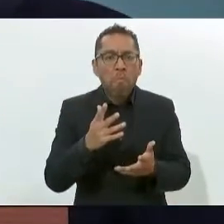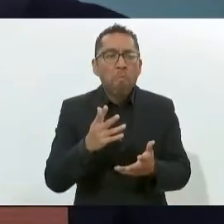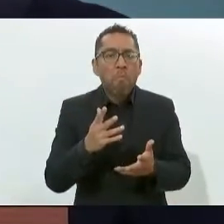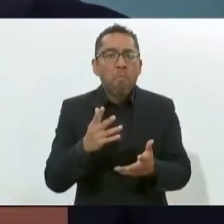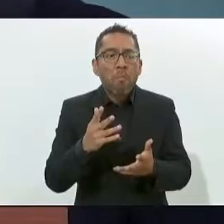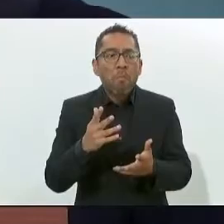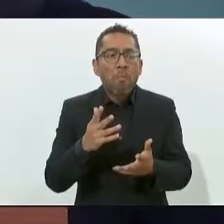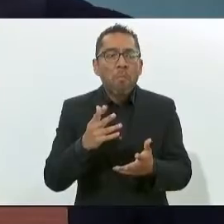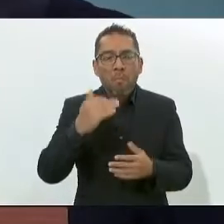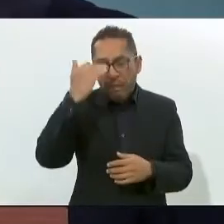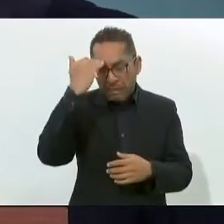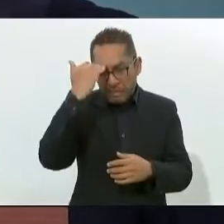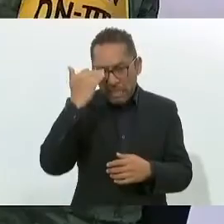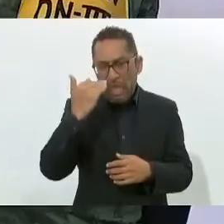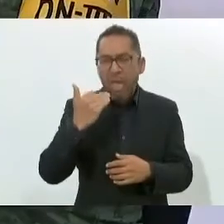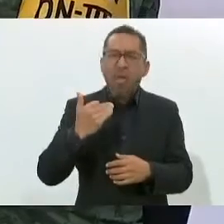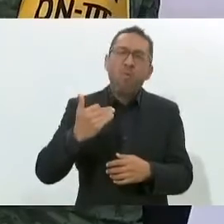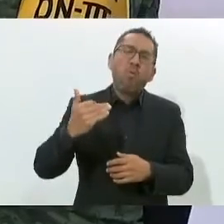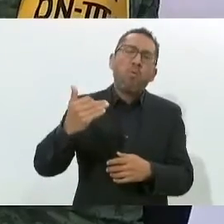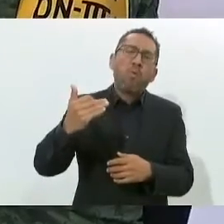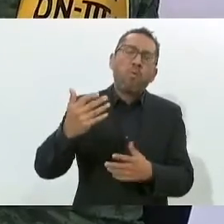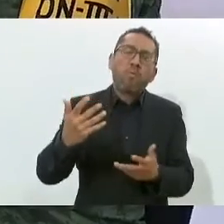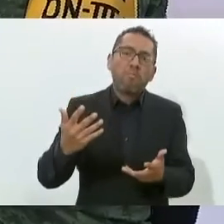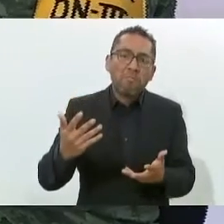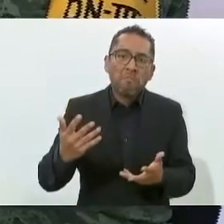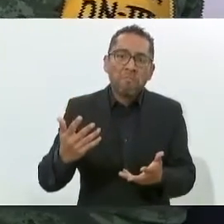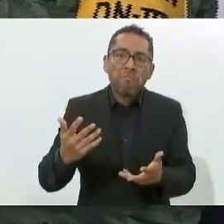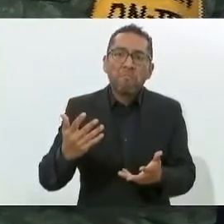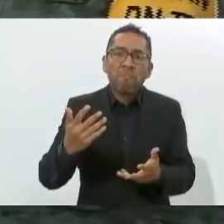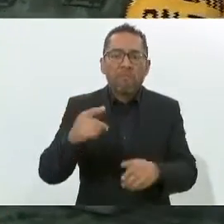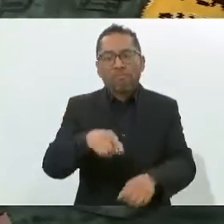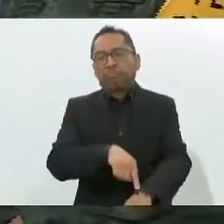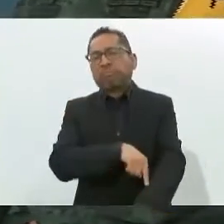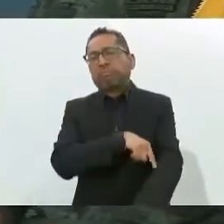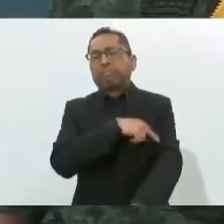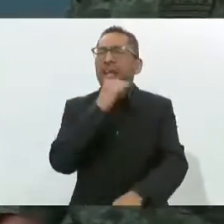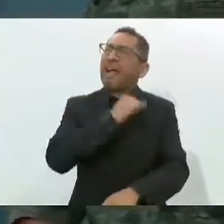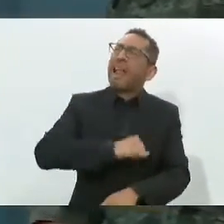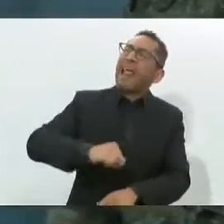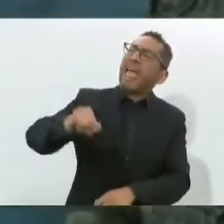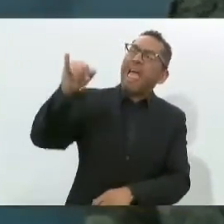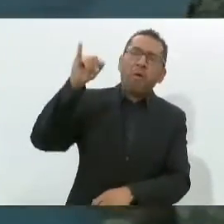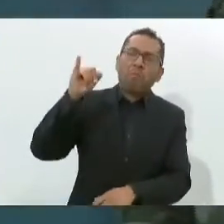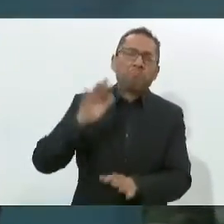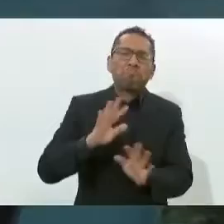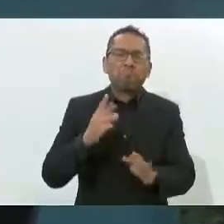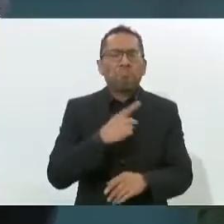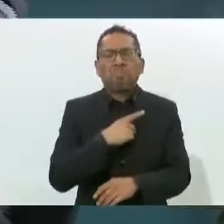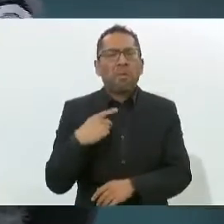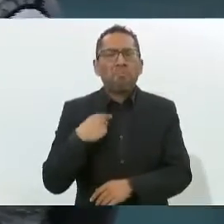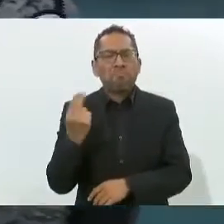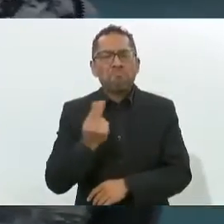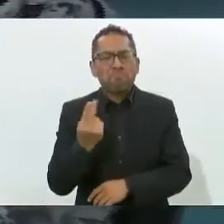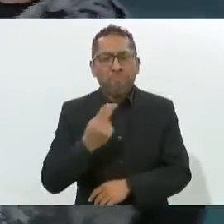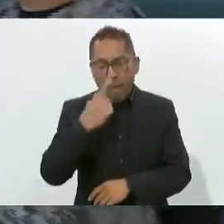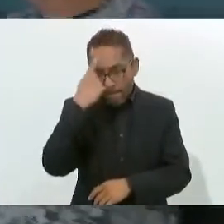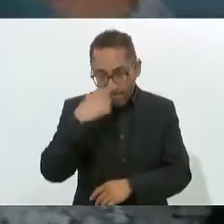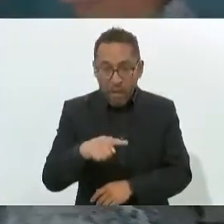por mucho tiempo, no tenga que ir lejos a